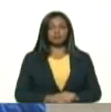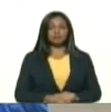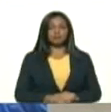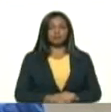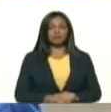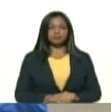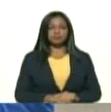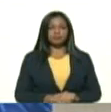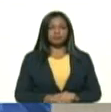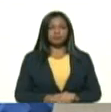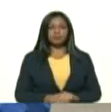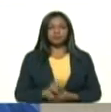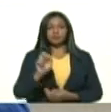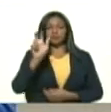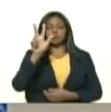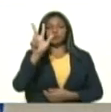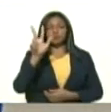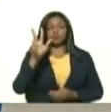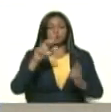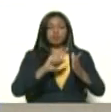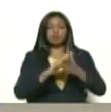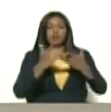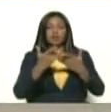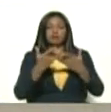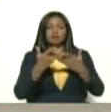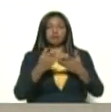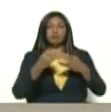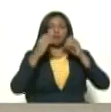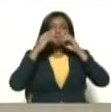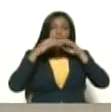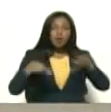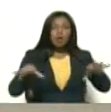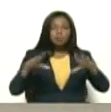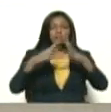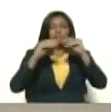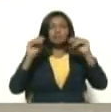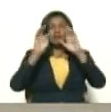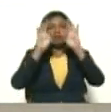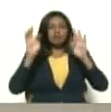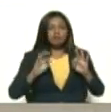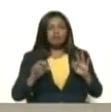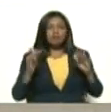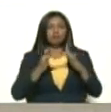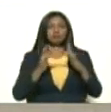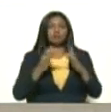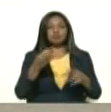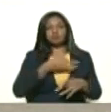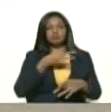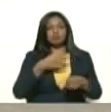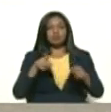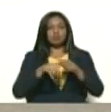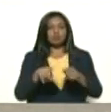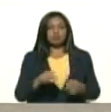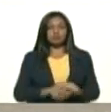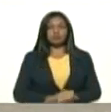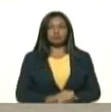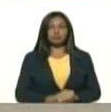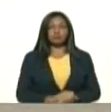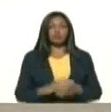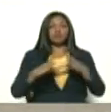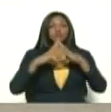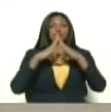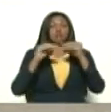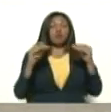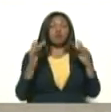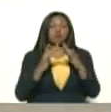Estos 3 libros vamos a difundirlo por todas las vidas, las vías, las redes sociales, todas las redes